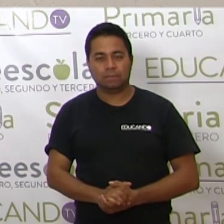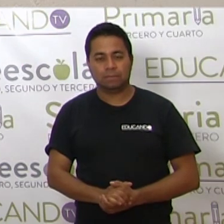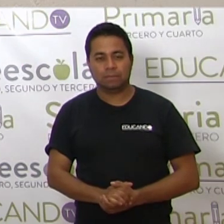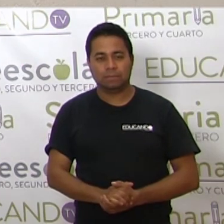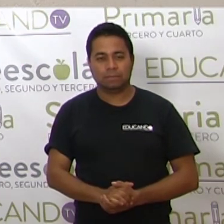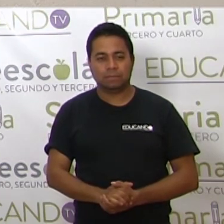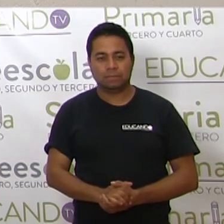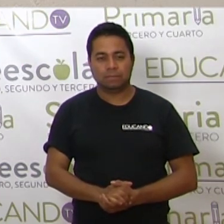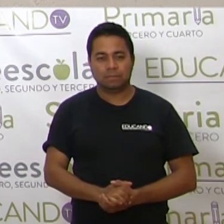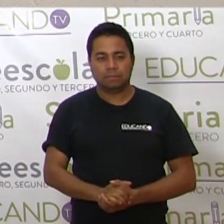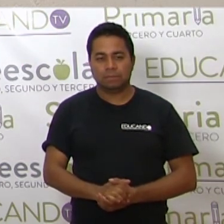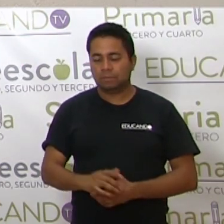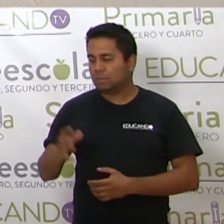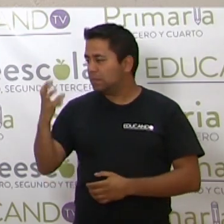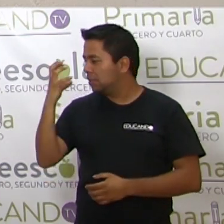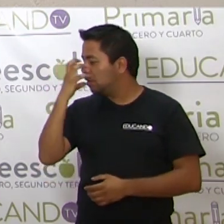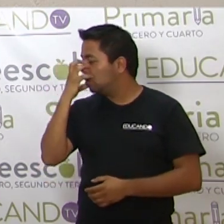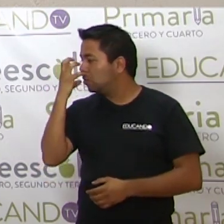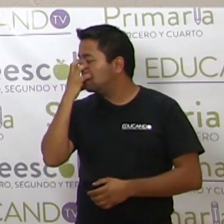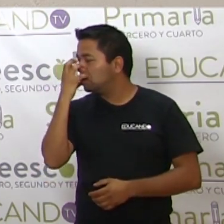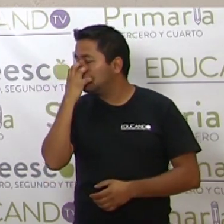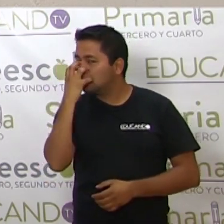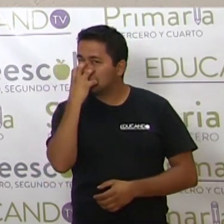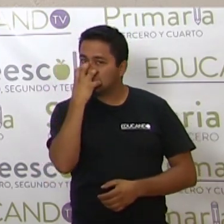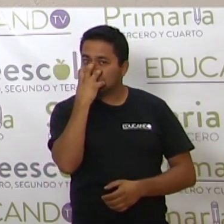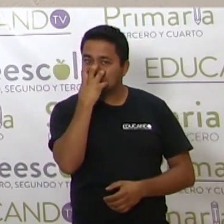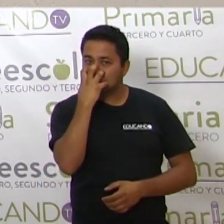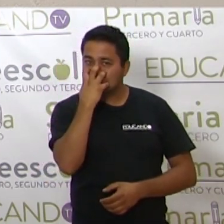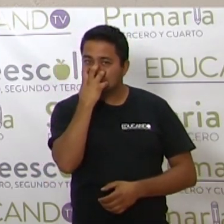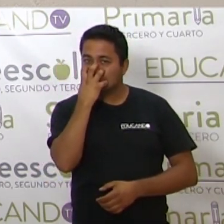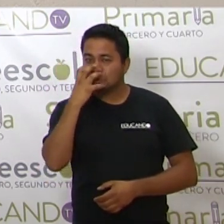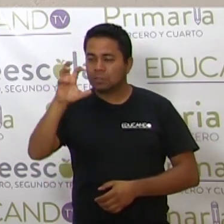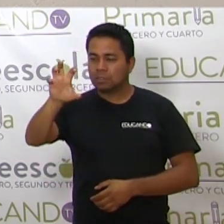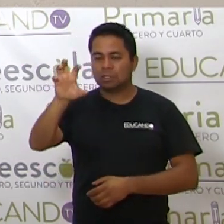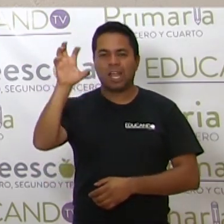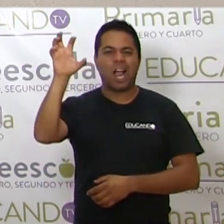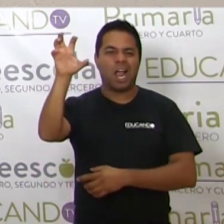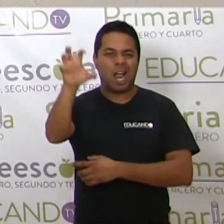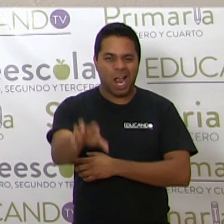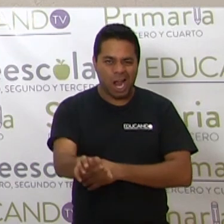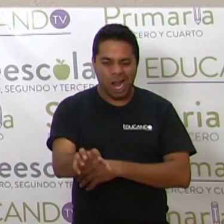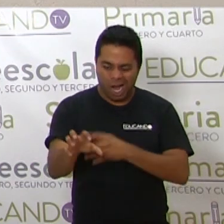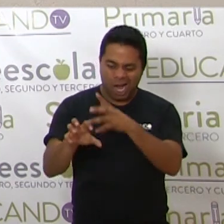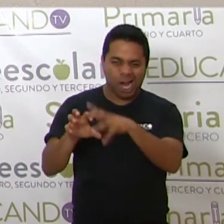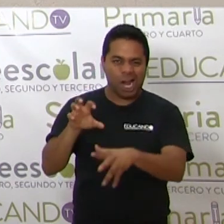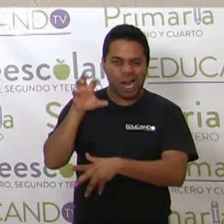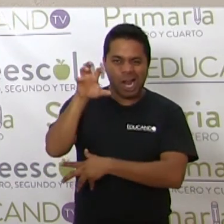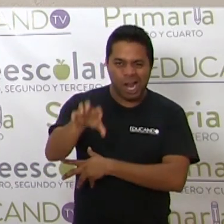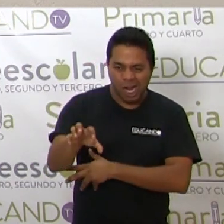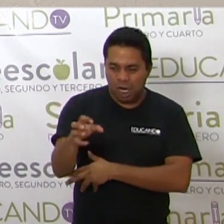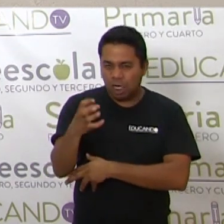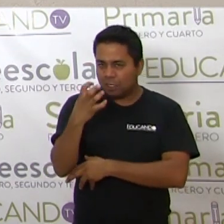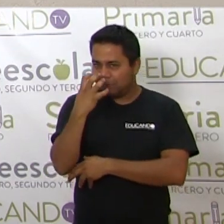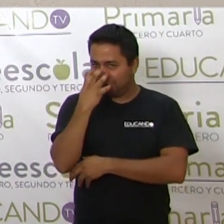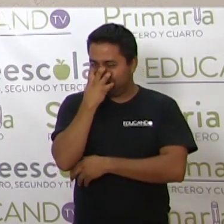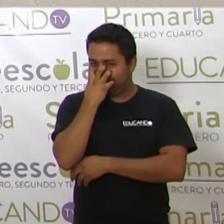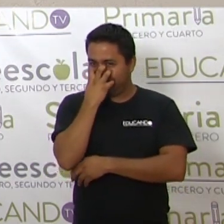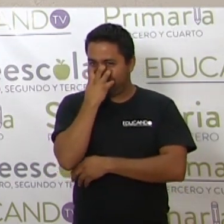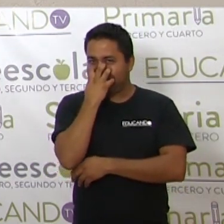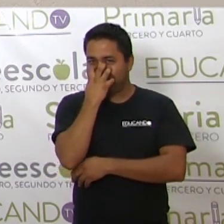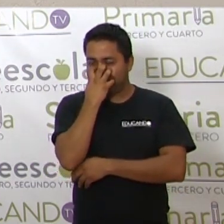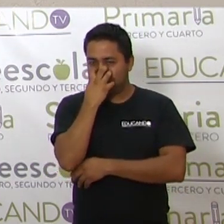a ver oso como si fuera así hagamos una garra la volvemos mascarilla